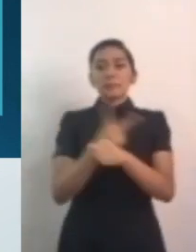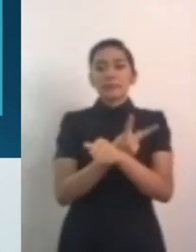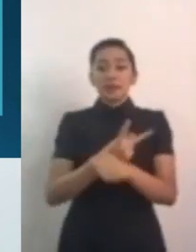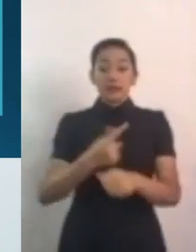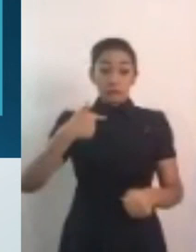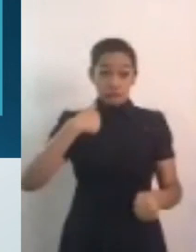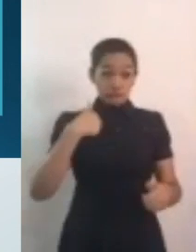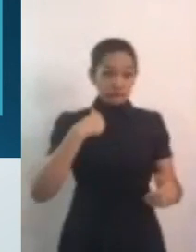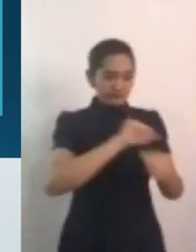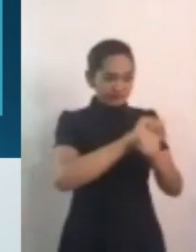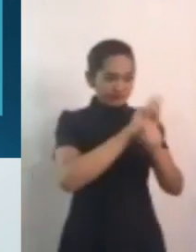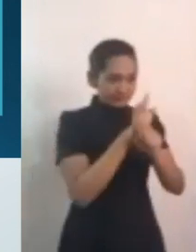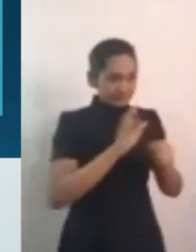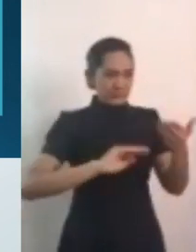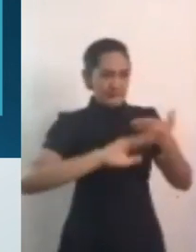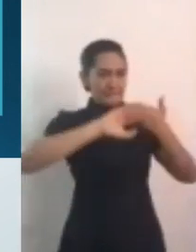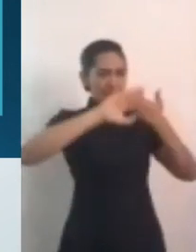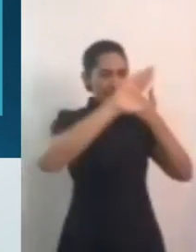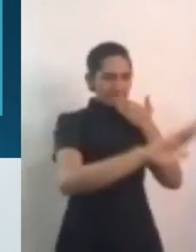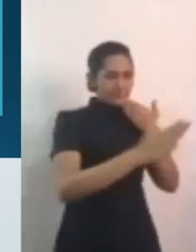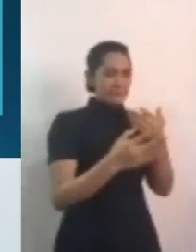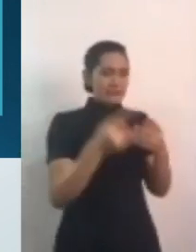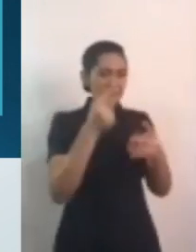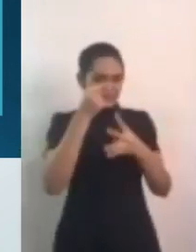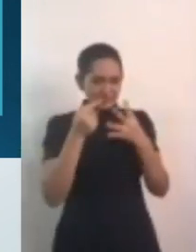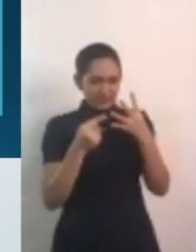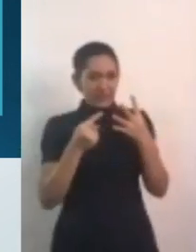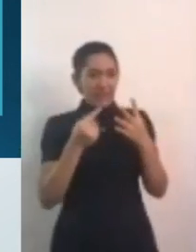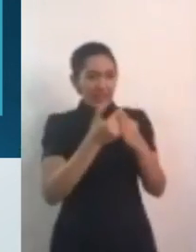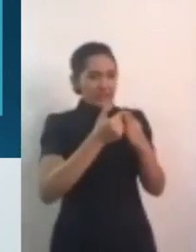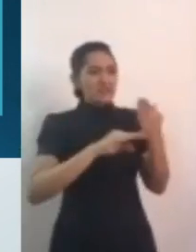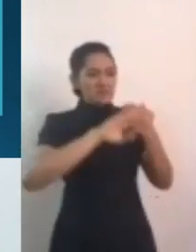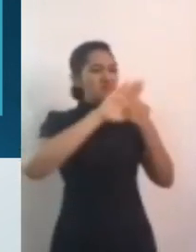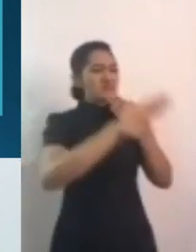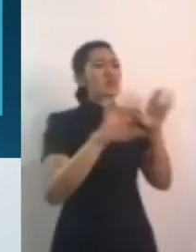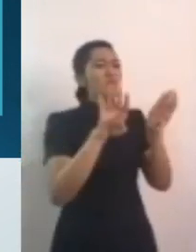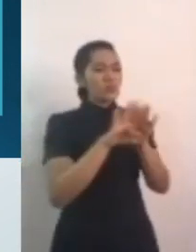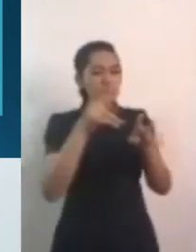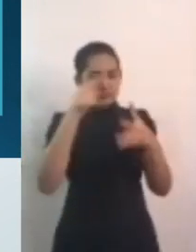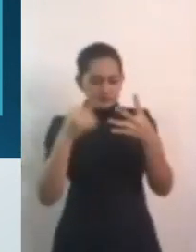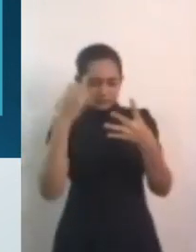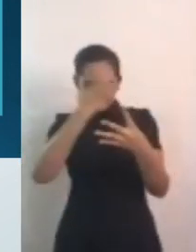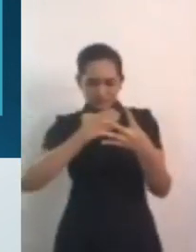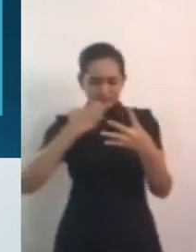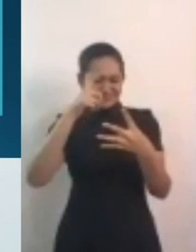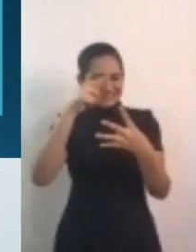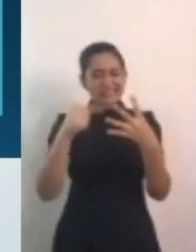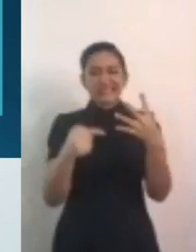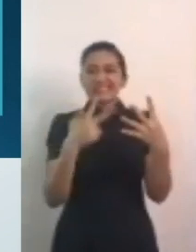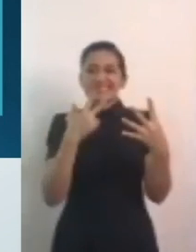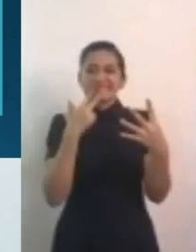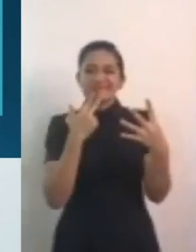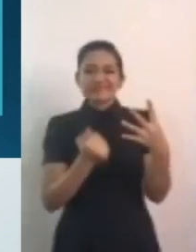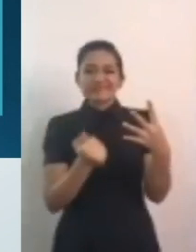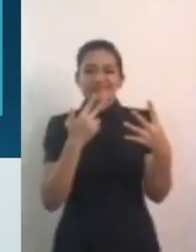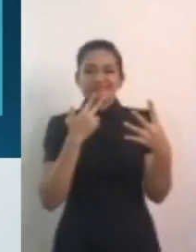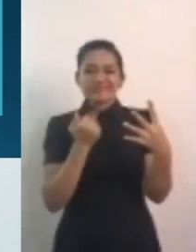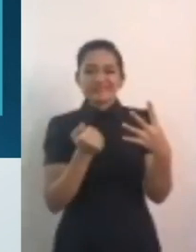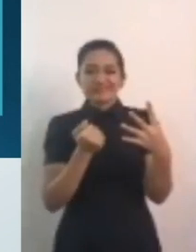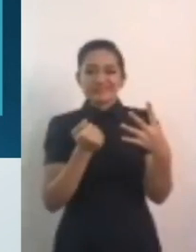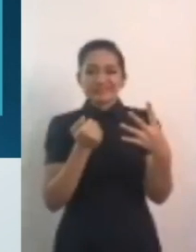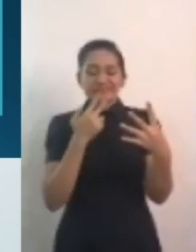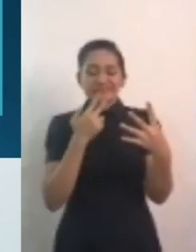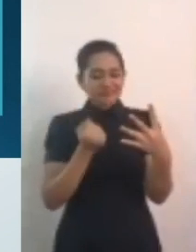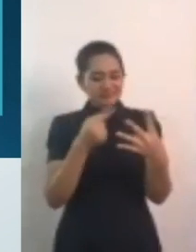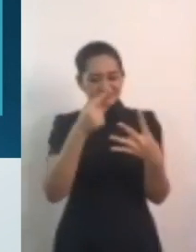que no resuelven los problemas o los mini problemas que ocurren dentro del maxi problema que